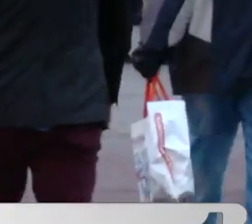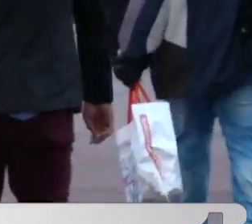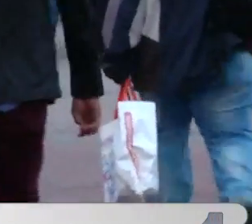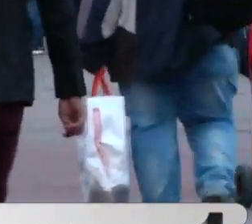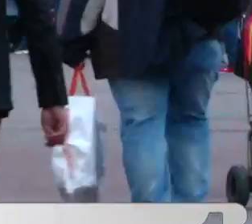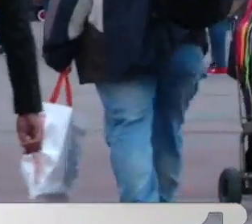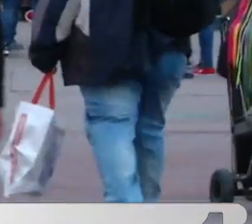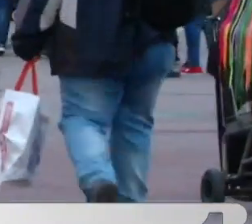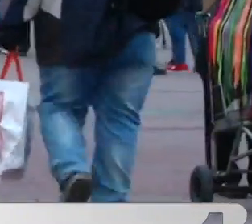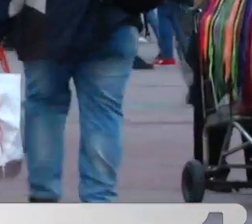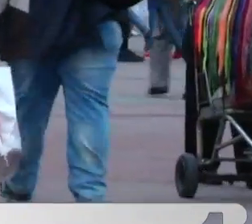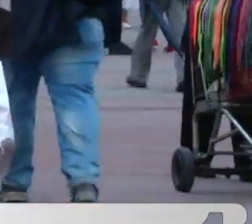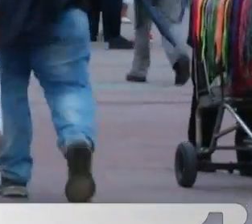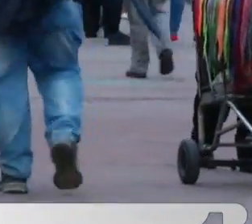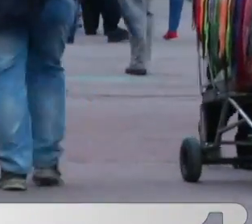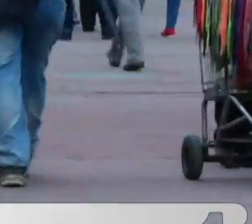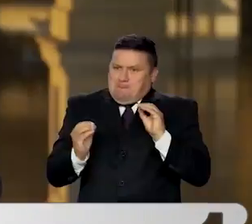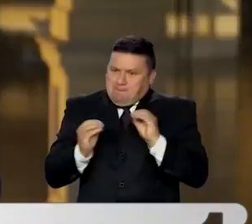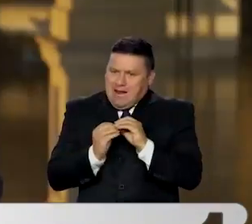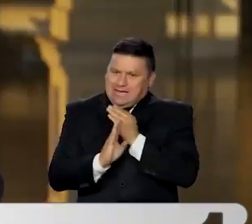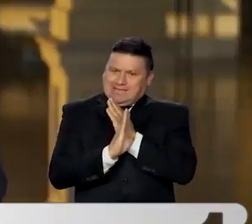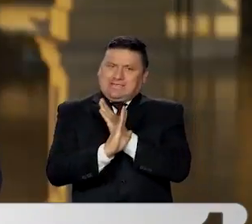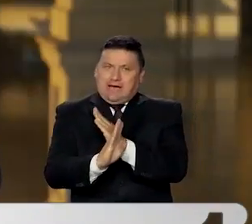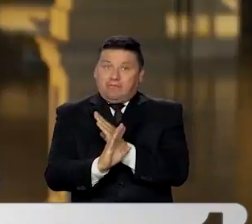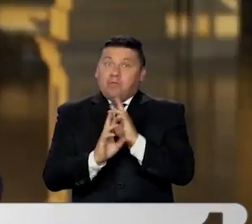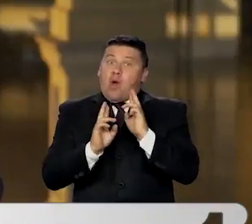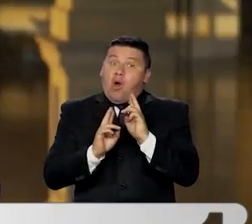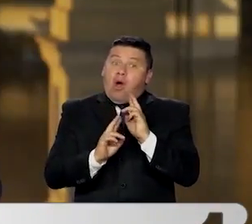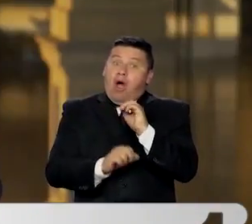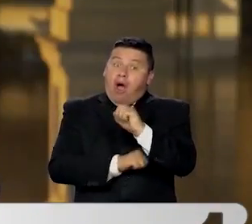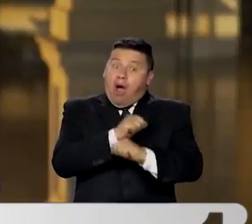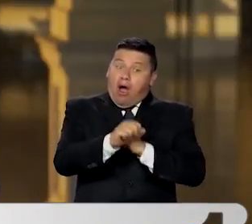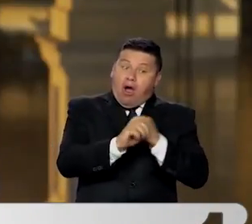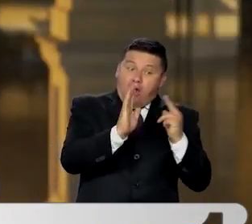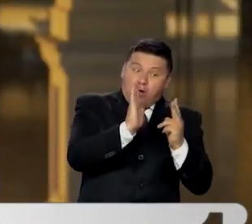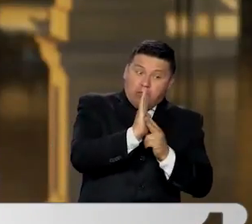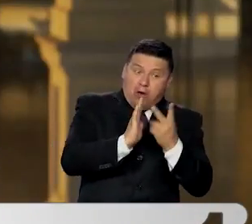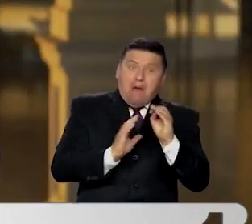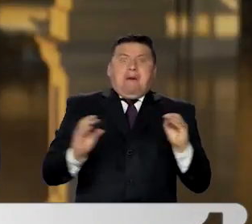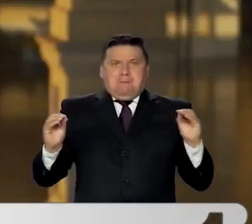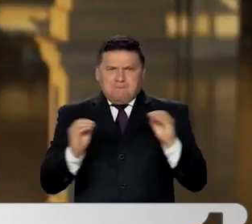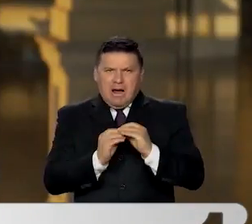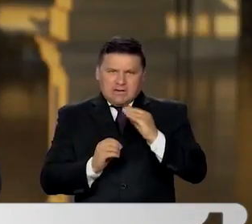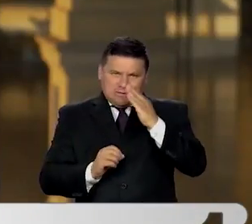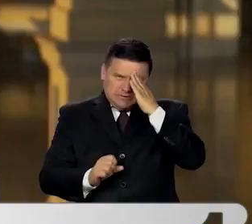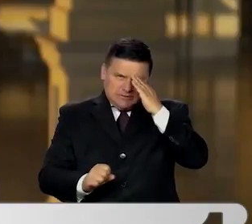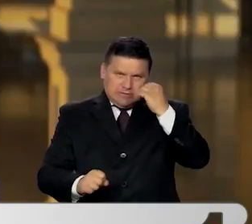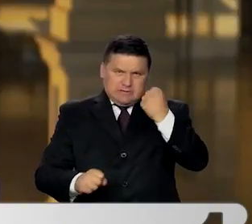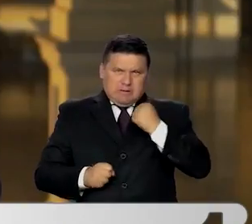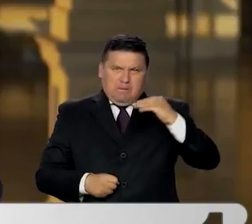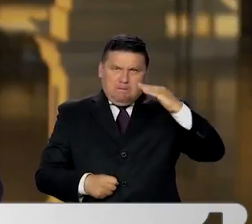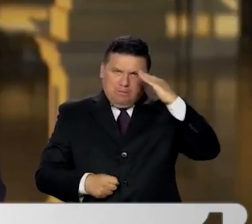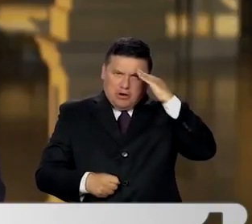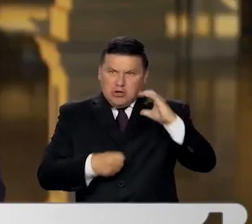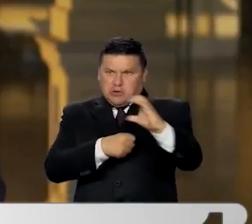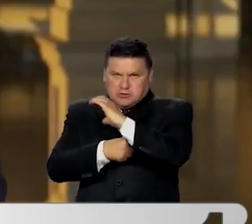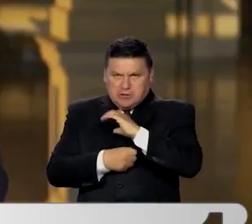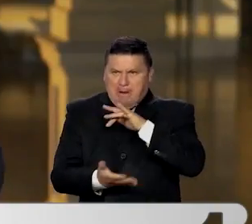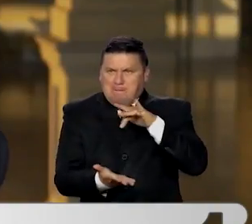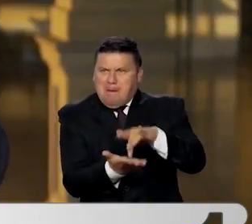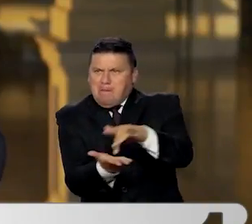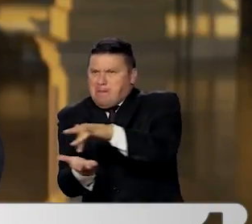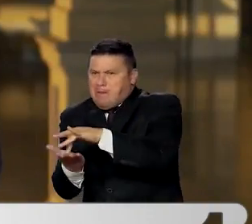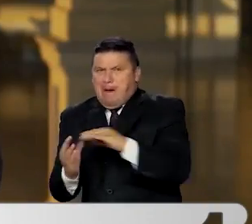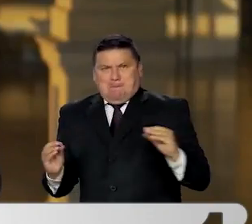energía para tener unas ciudades más seguras. Por eso en el año 2020 aumentaremos el pie de fuerza en las ciudades